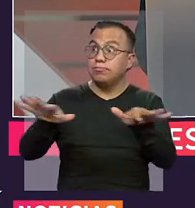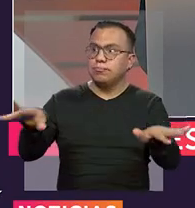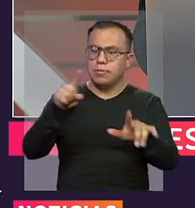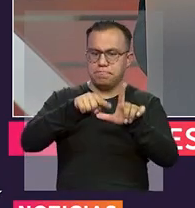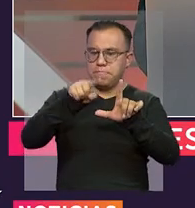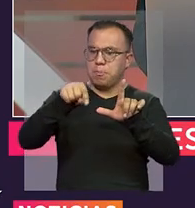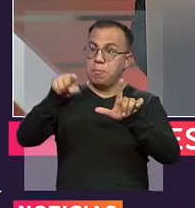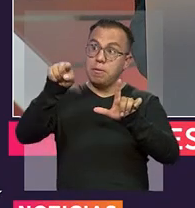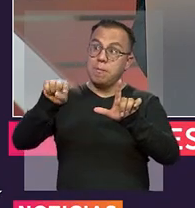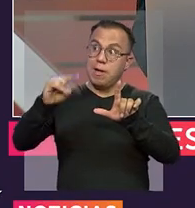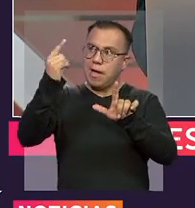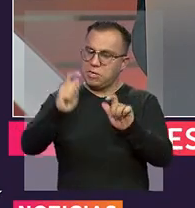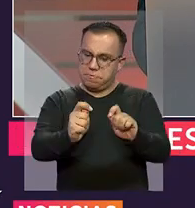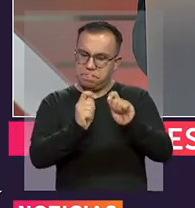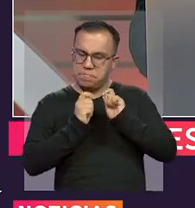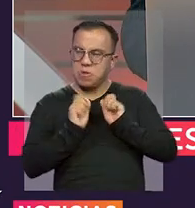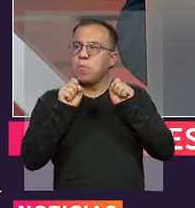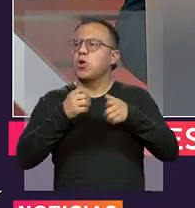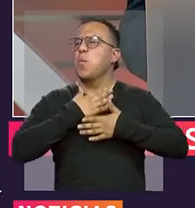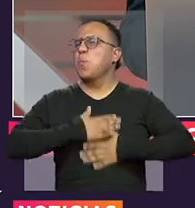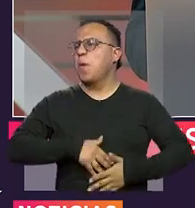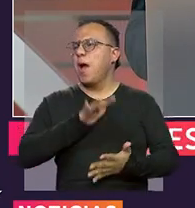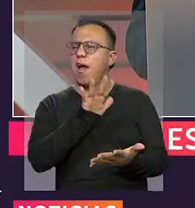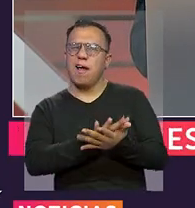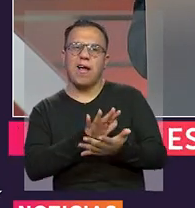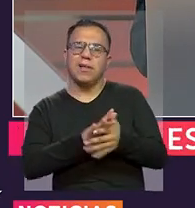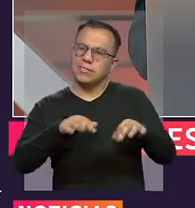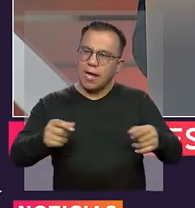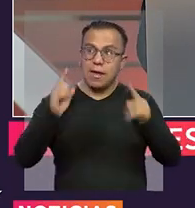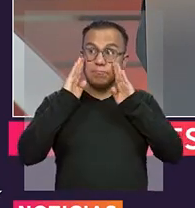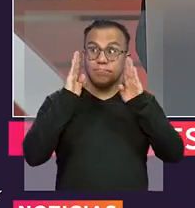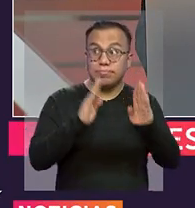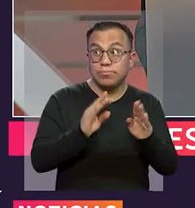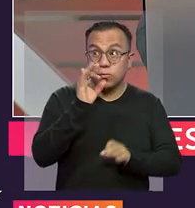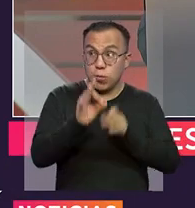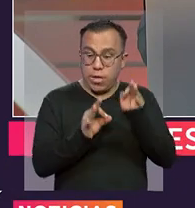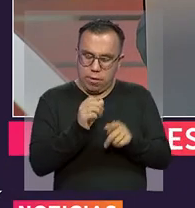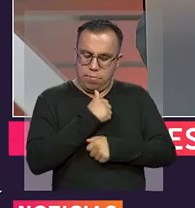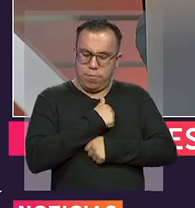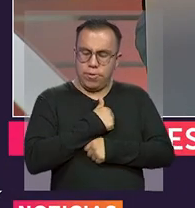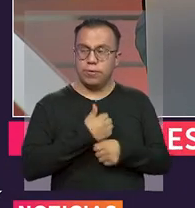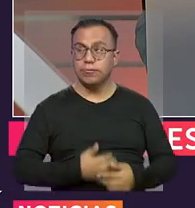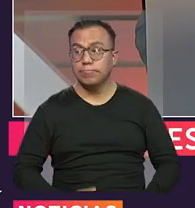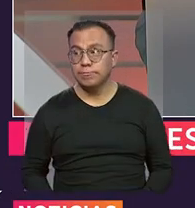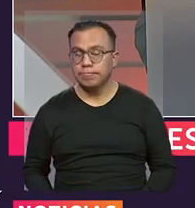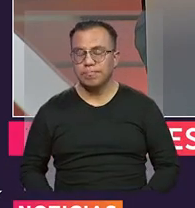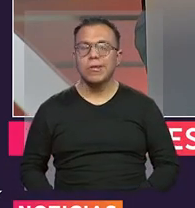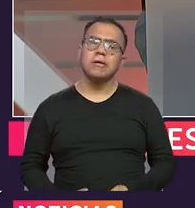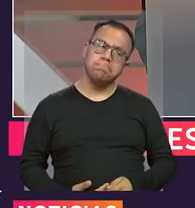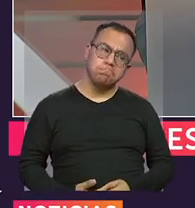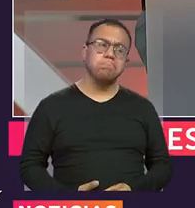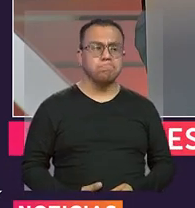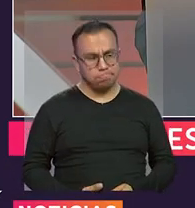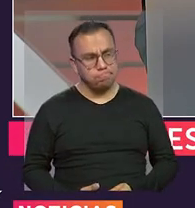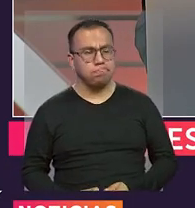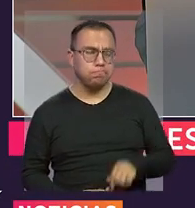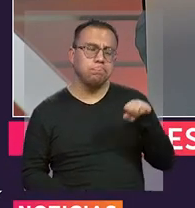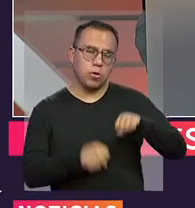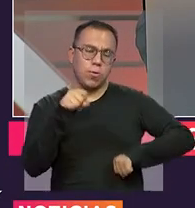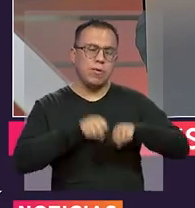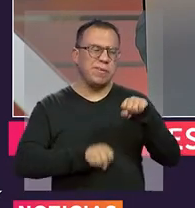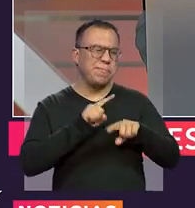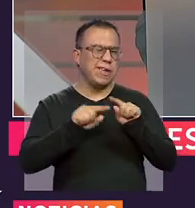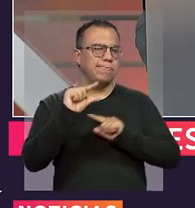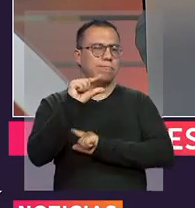picos de contagio debido a que podamos relajarnos y bajar la guardia frente al autocuidado? Sí, podría pasar, pero muy